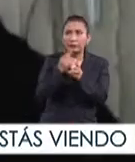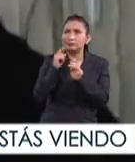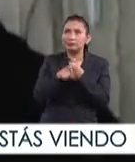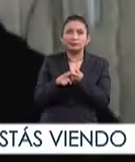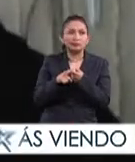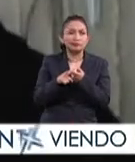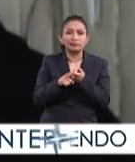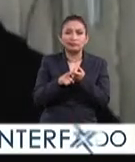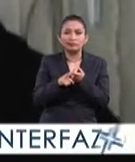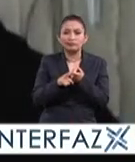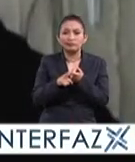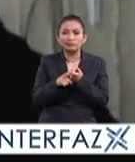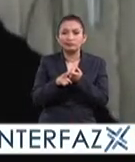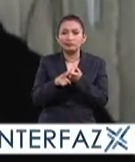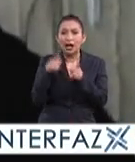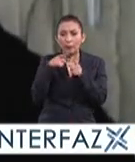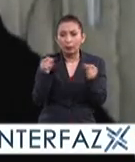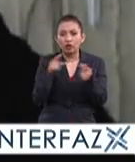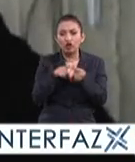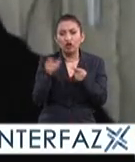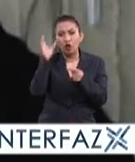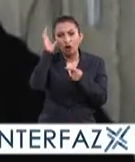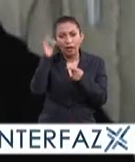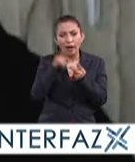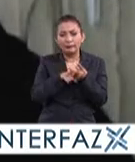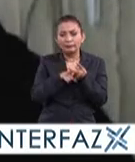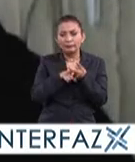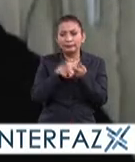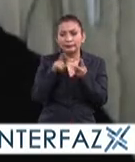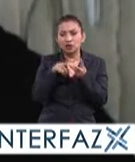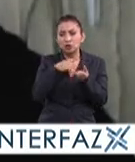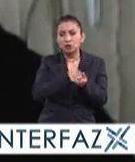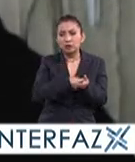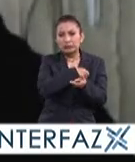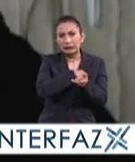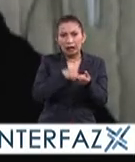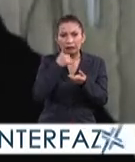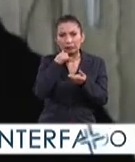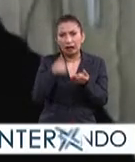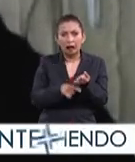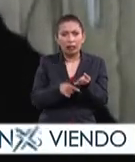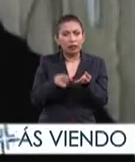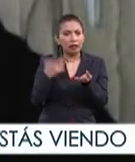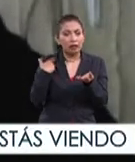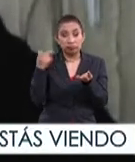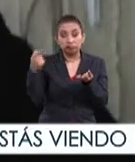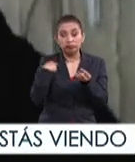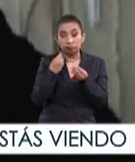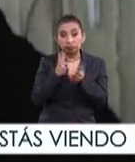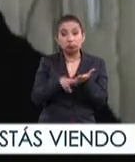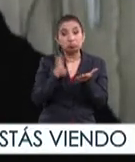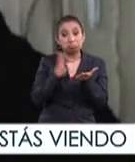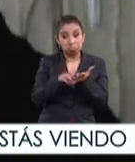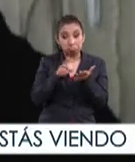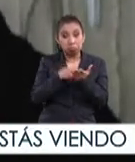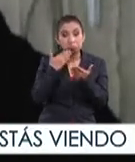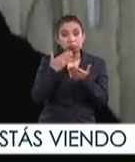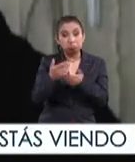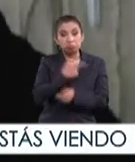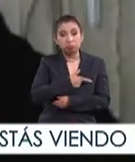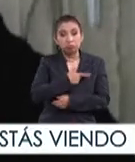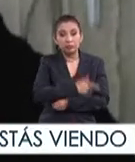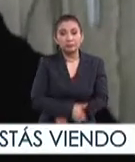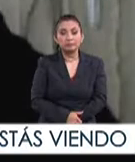gente de Japón, de Corea, de Suiza, de Italia, y eso fue muy, muy halagador para